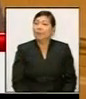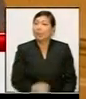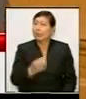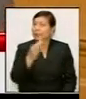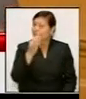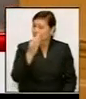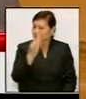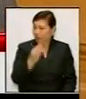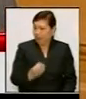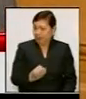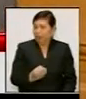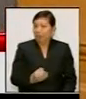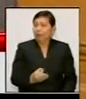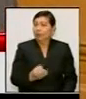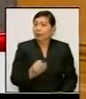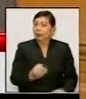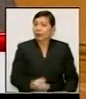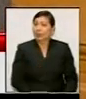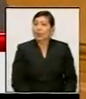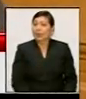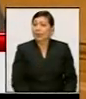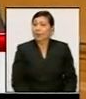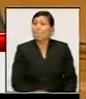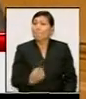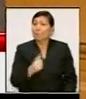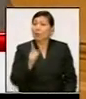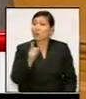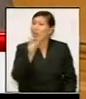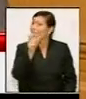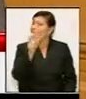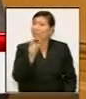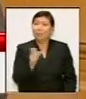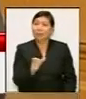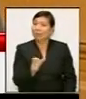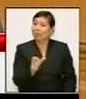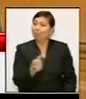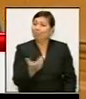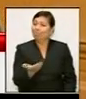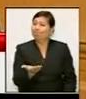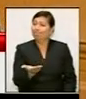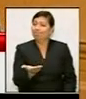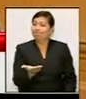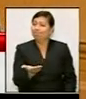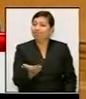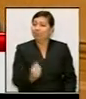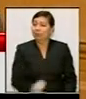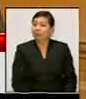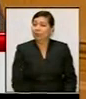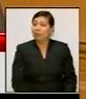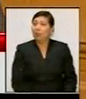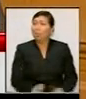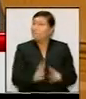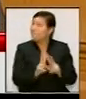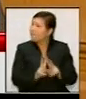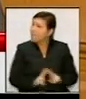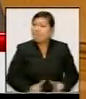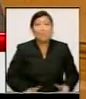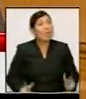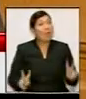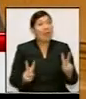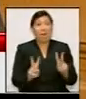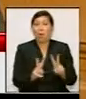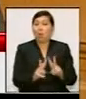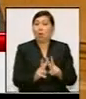sincero, justiciero, para una persona de un valor